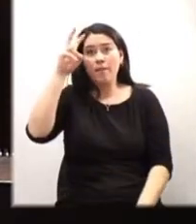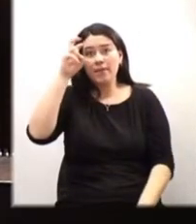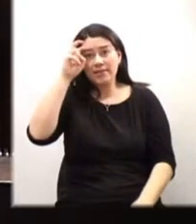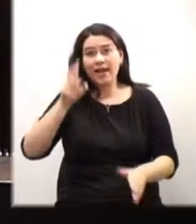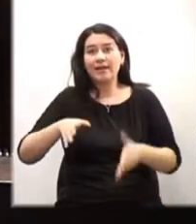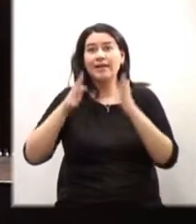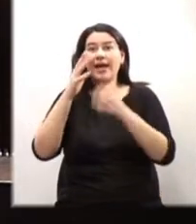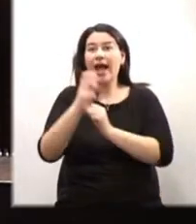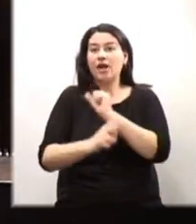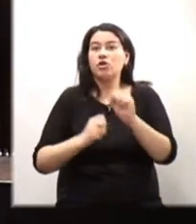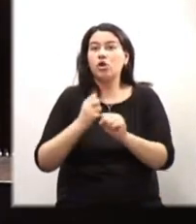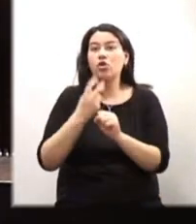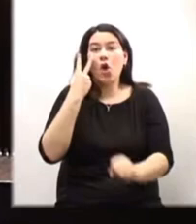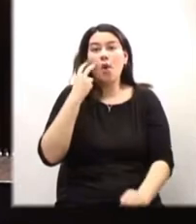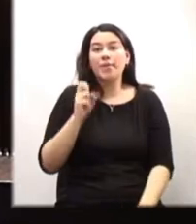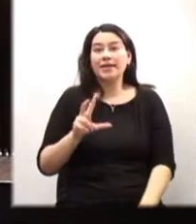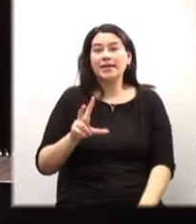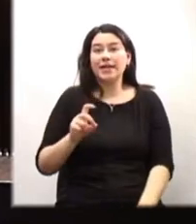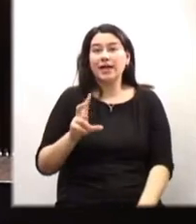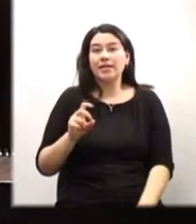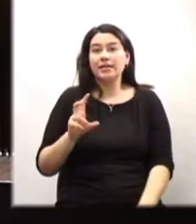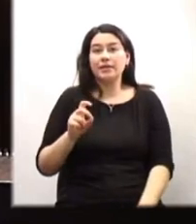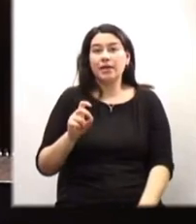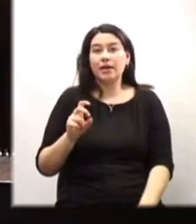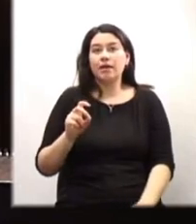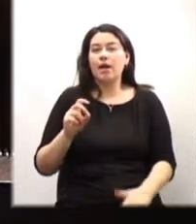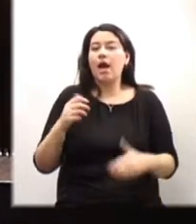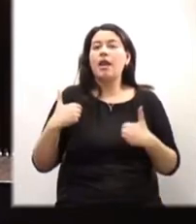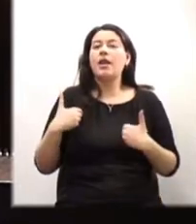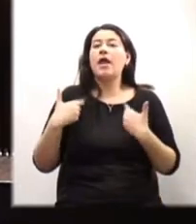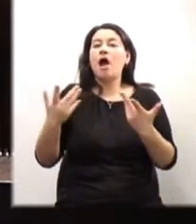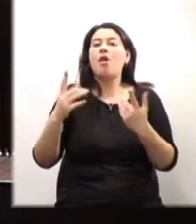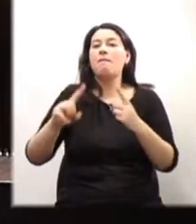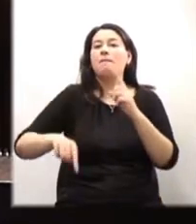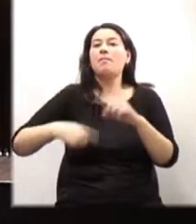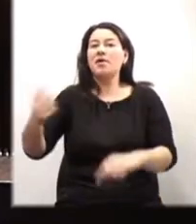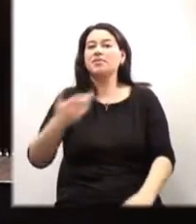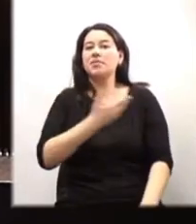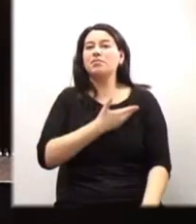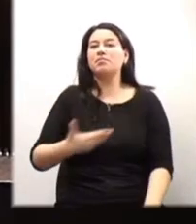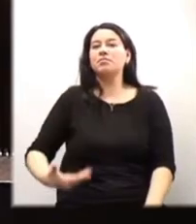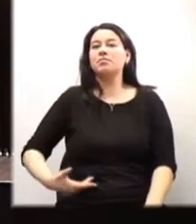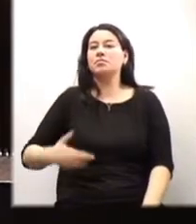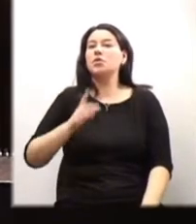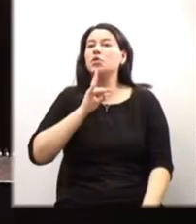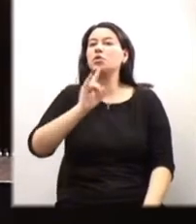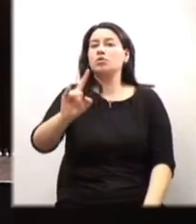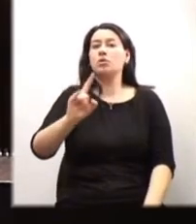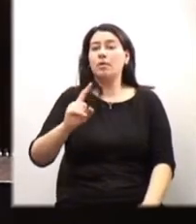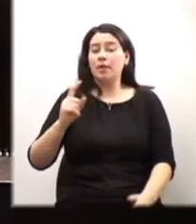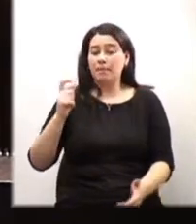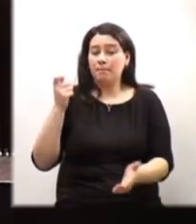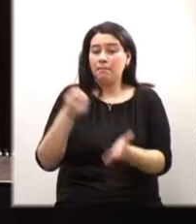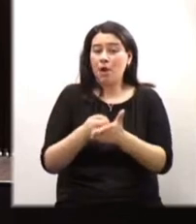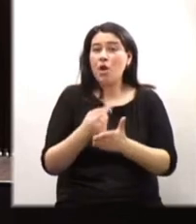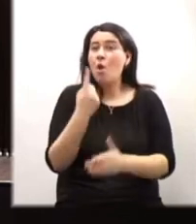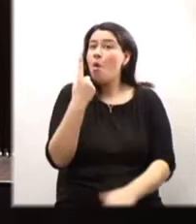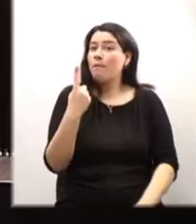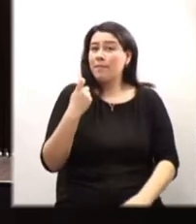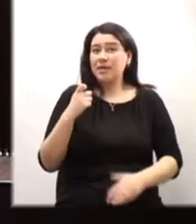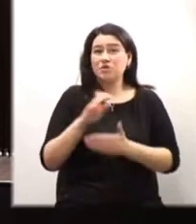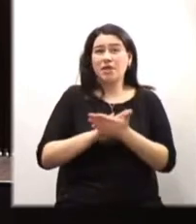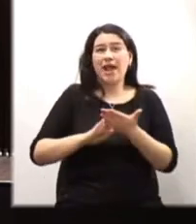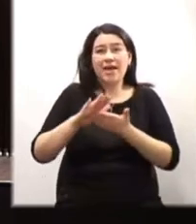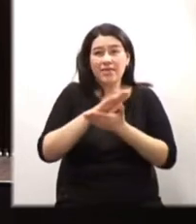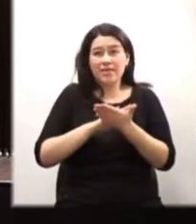para 2030, y se lo deja de regalo a la próxima administración, sea quien sea, porque no pone $1 para